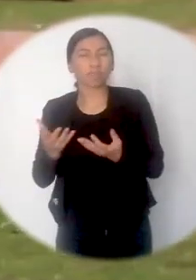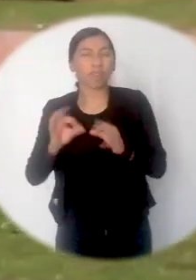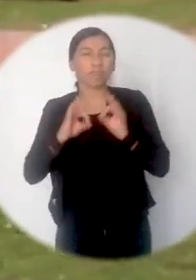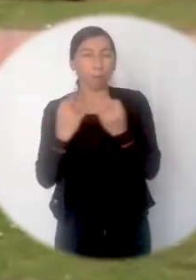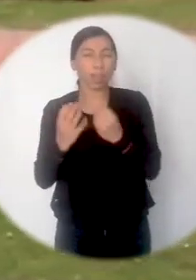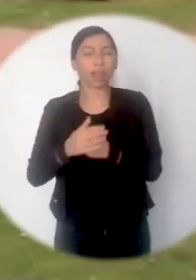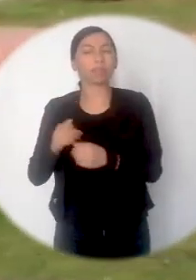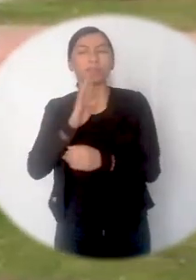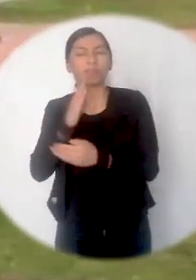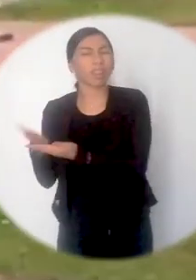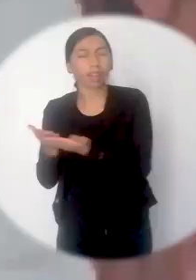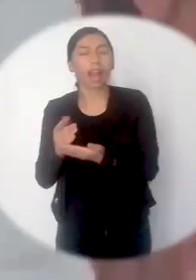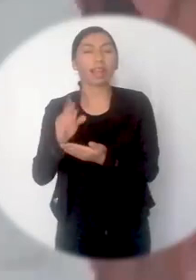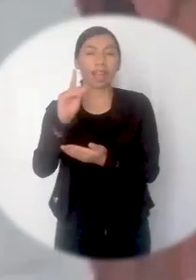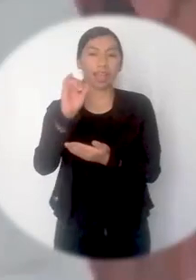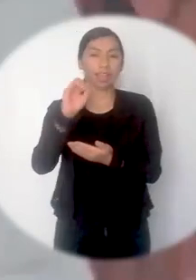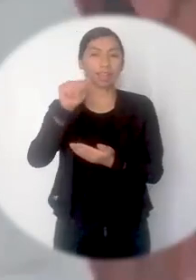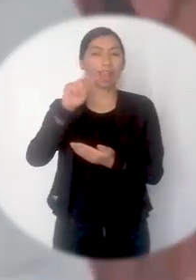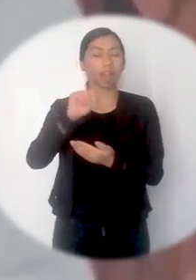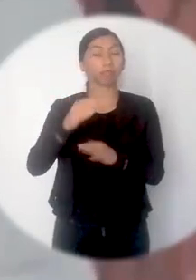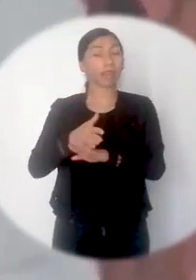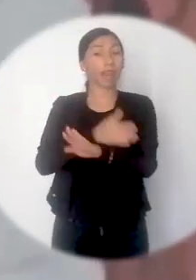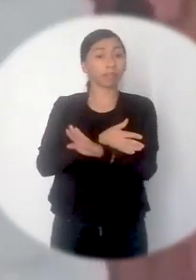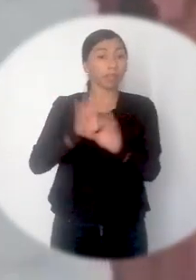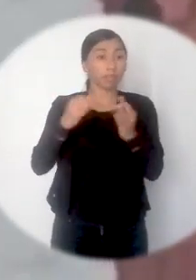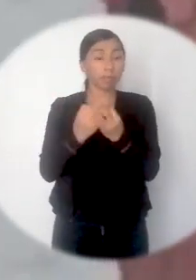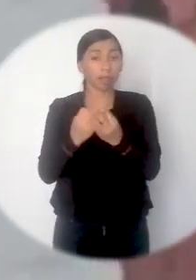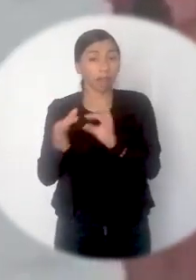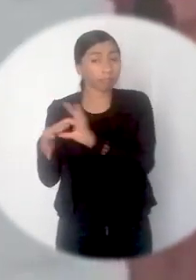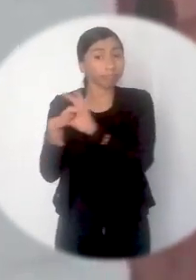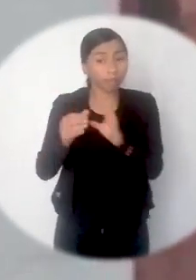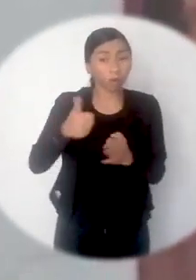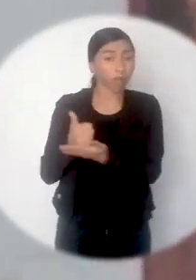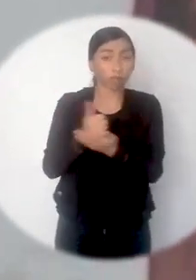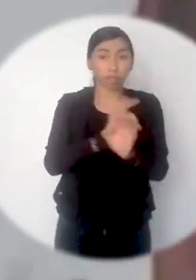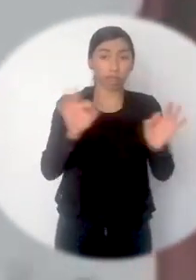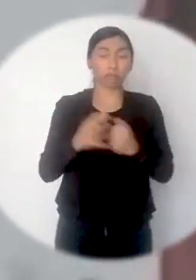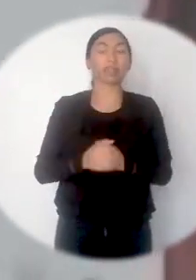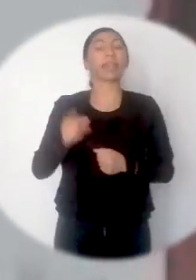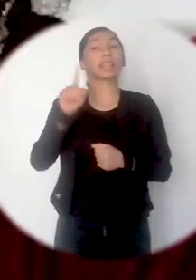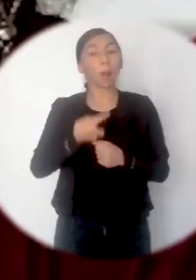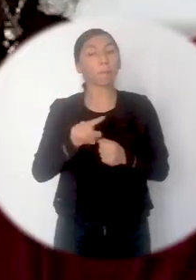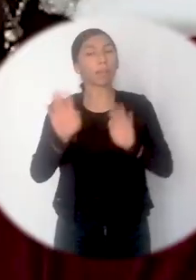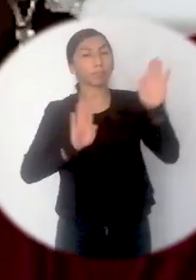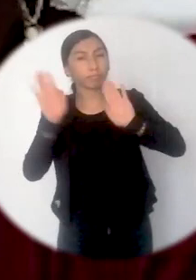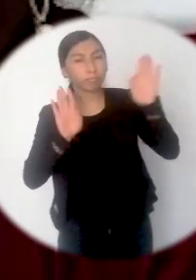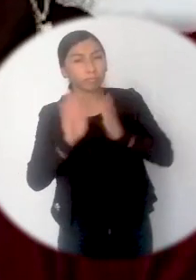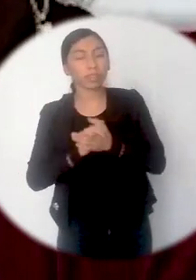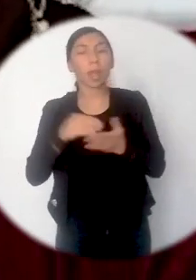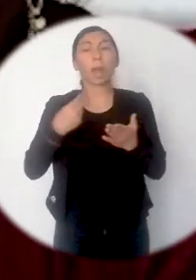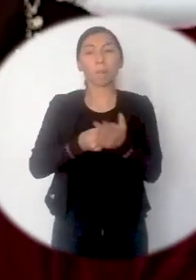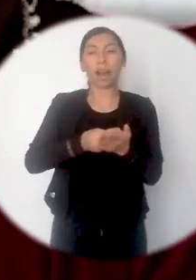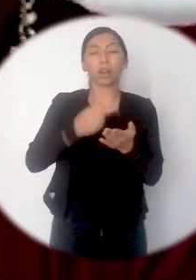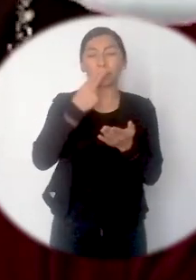que por la emergencia sanitaria no habían recibido ningún tipo de ayuda por parte del Estado. Además, el director de la entidad participó en la entrega de